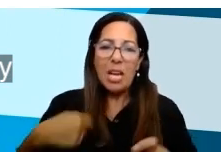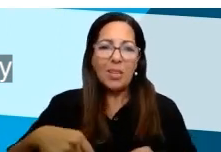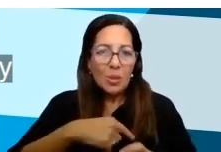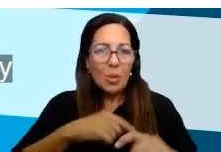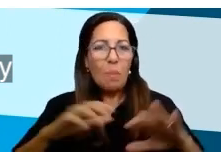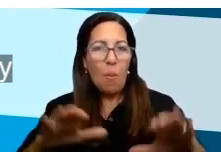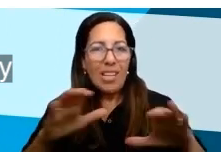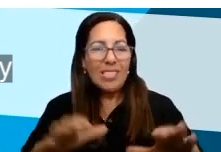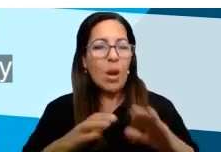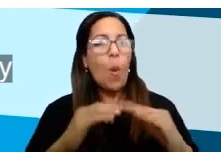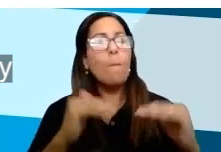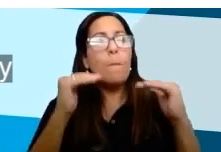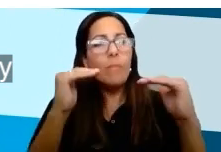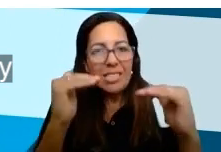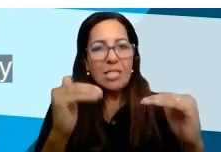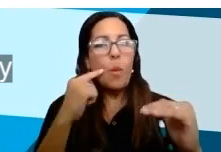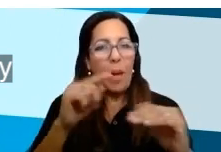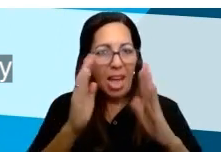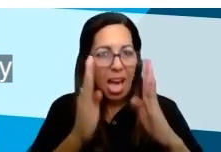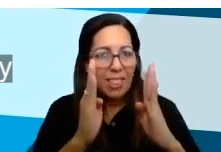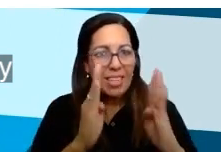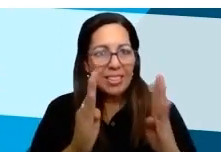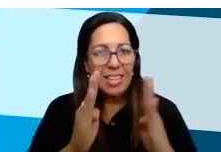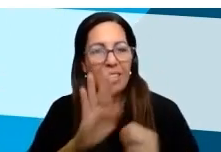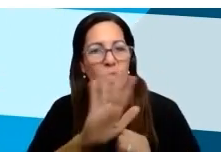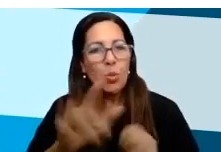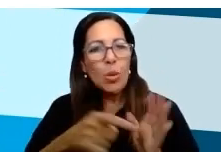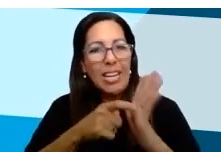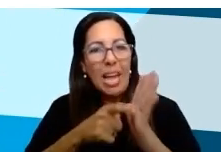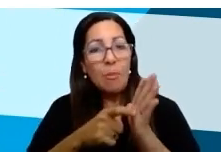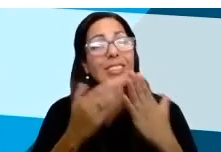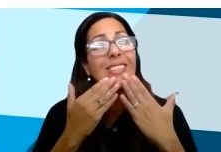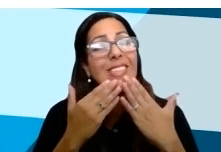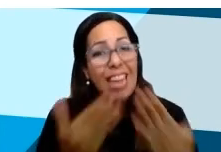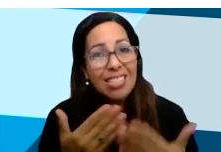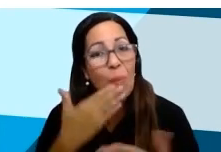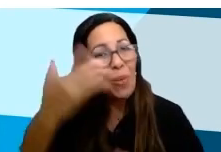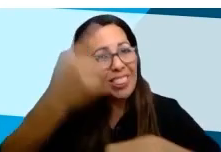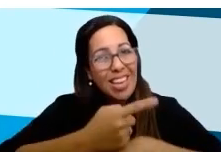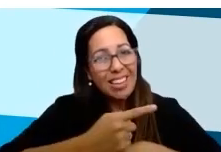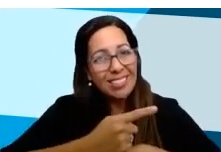lo máximo posible para poder atender todos sus reclamos. Gracias y buen día.